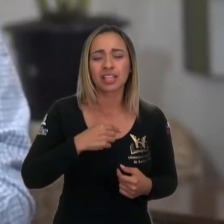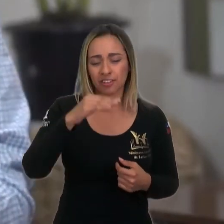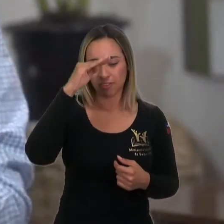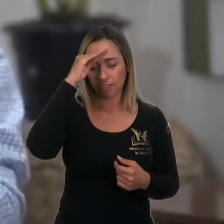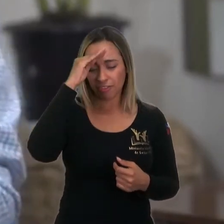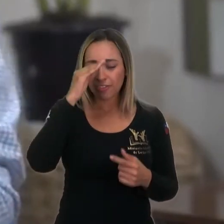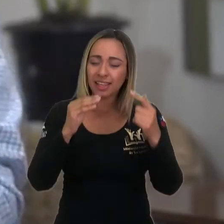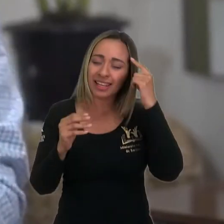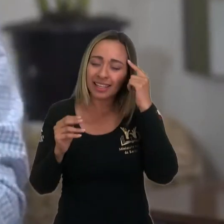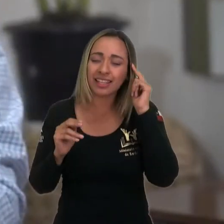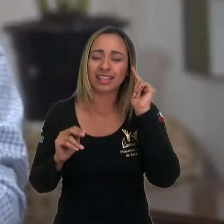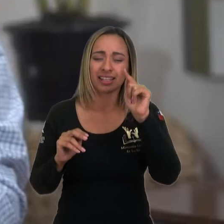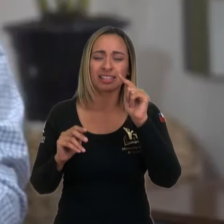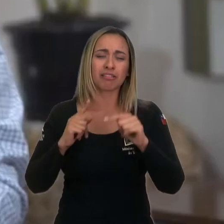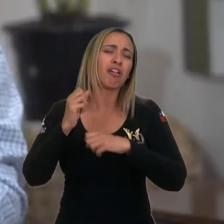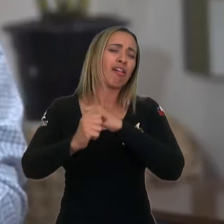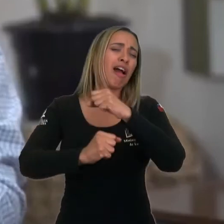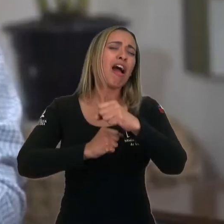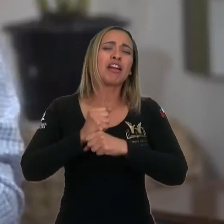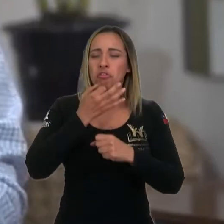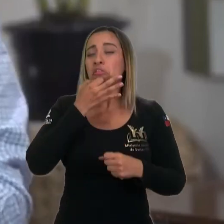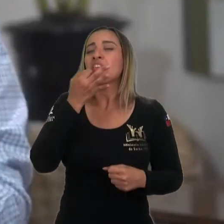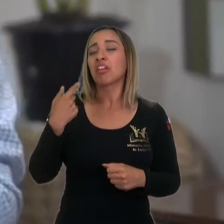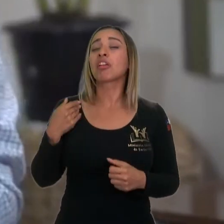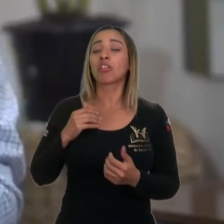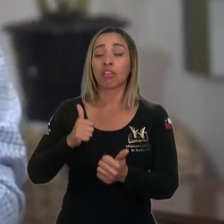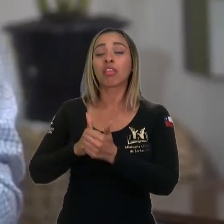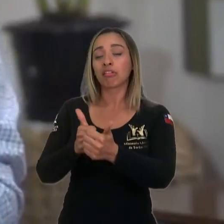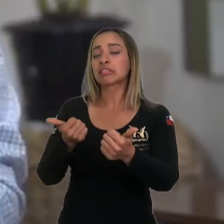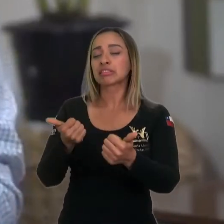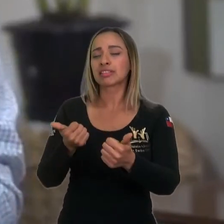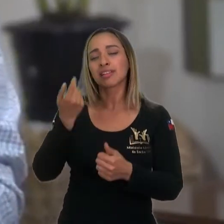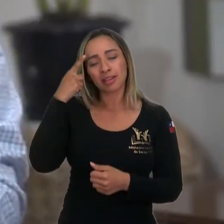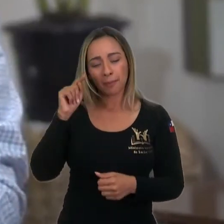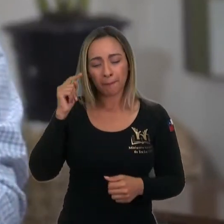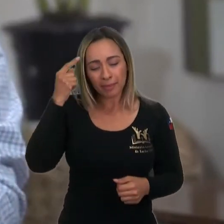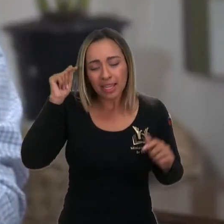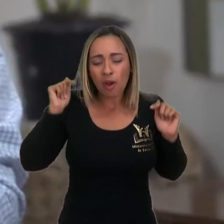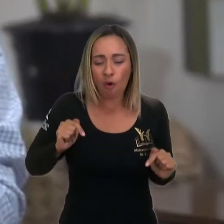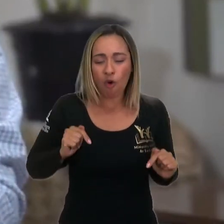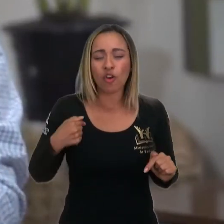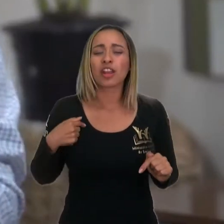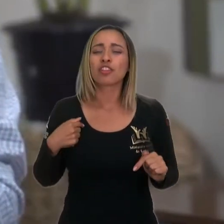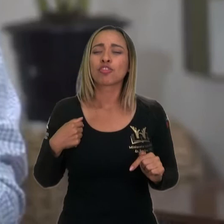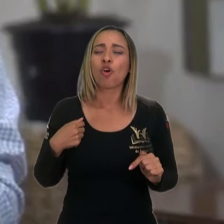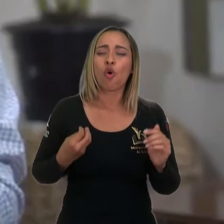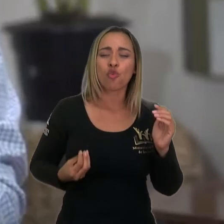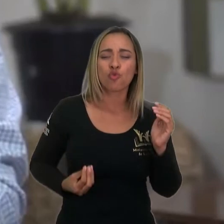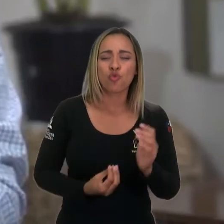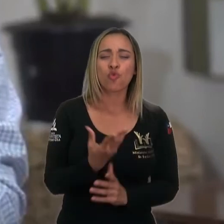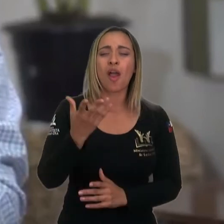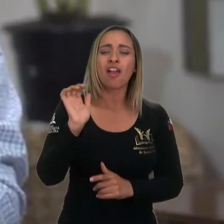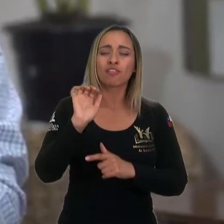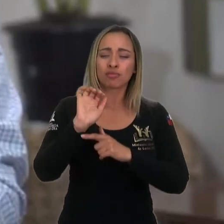yo hace años he decidido seguirte, pero en este momento yo renuevo mi voto de entrega a ti. No quiero tener